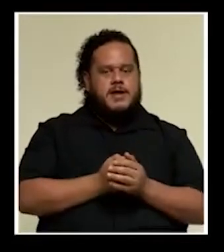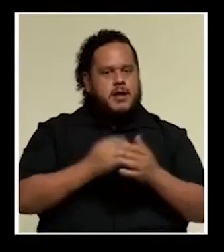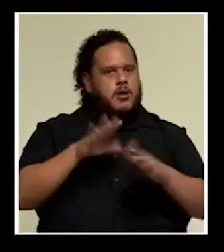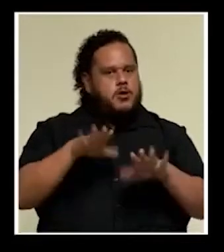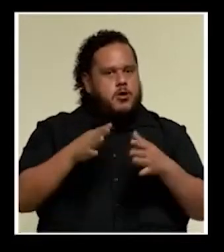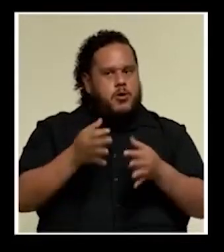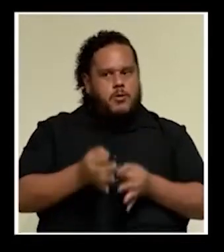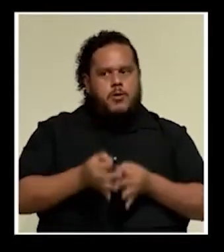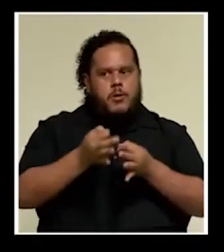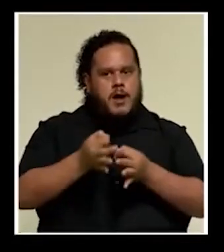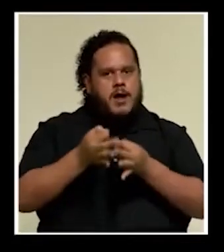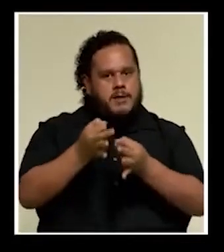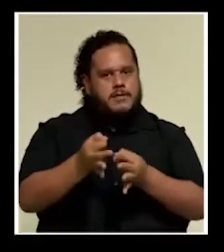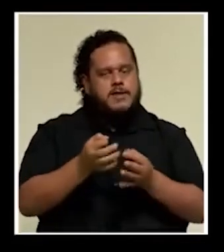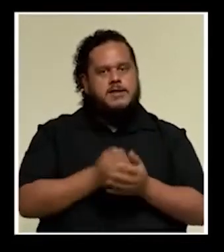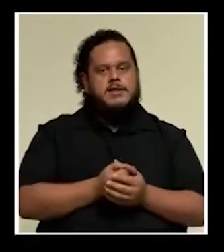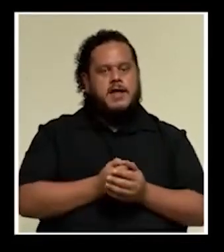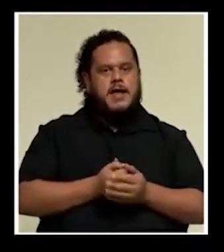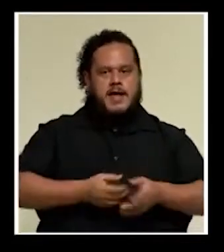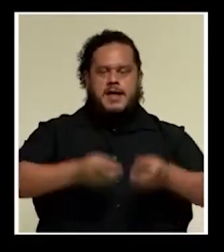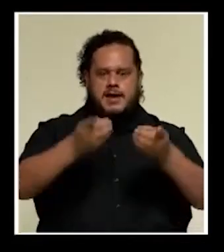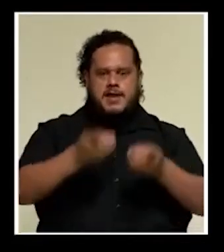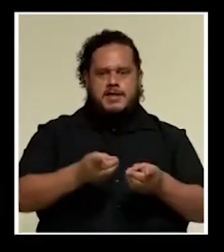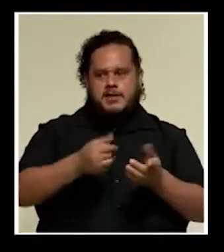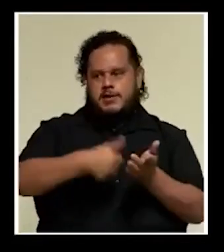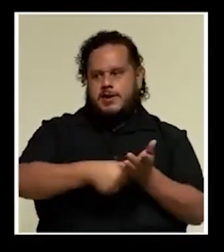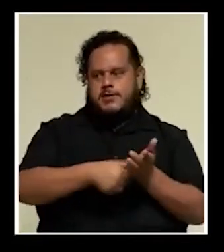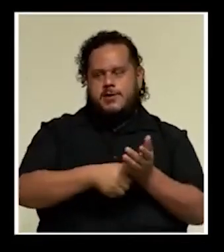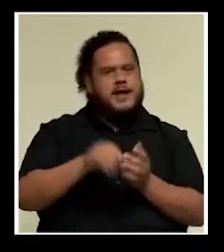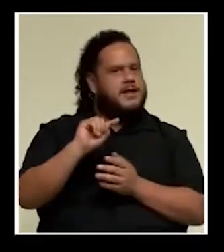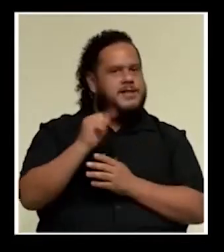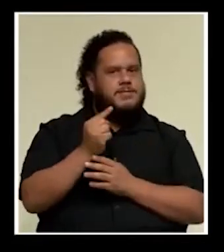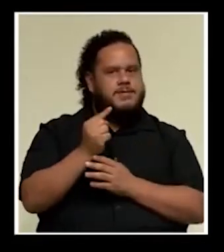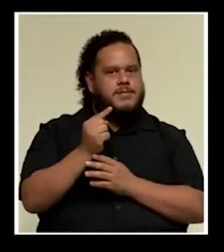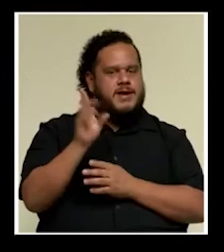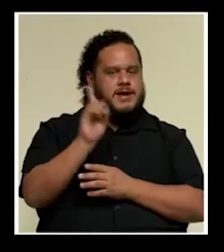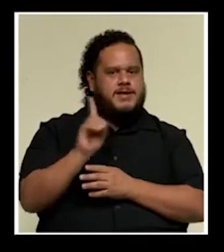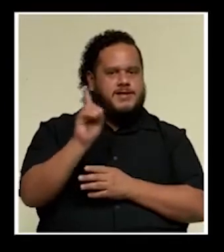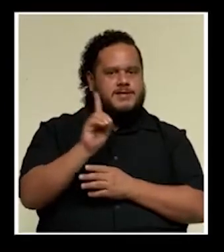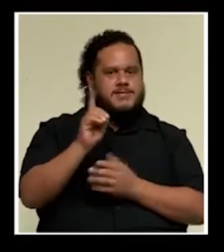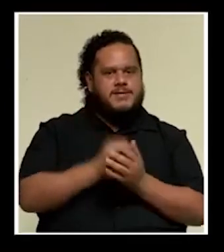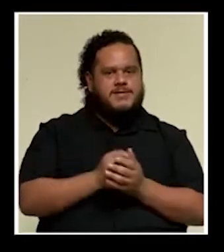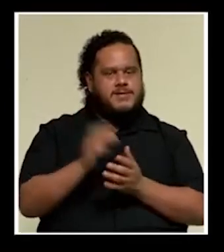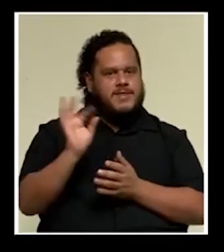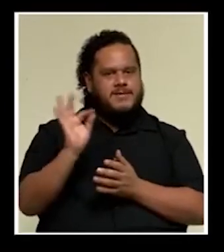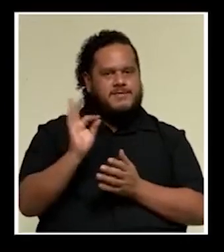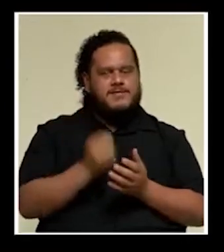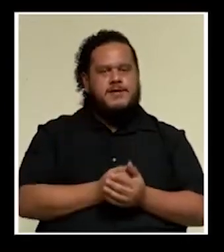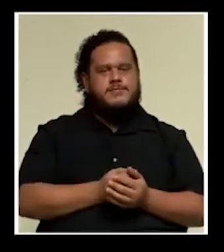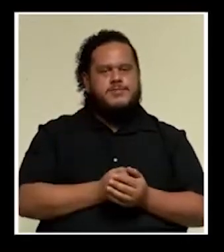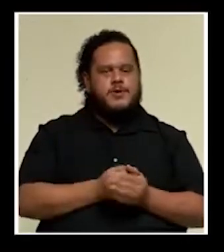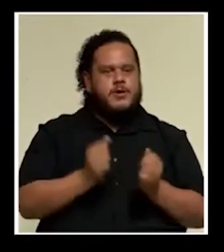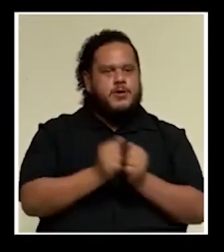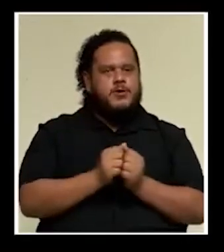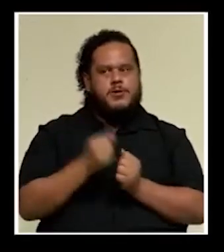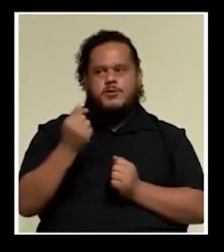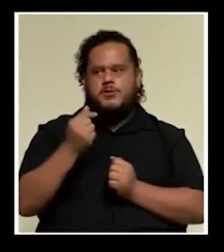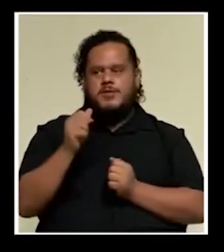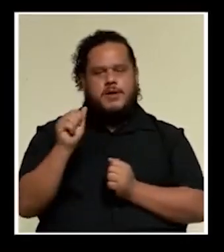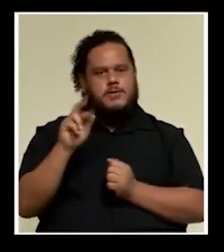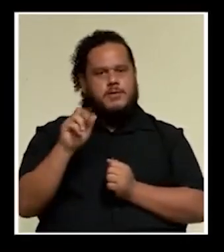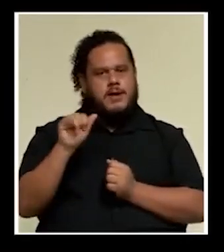avanza la decisión electoral del primer domingo de febrero. Con Gustavo Araya